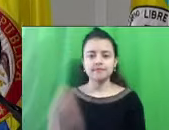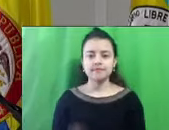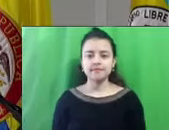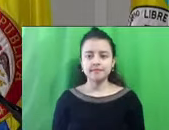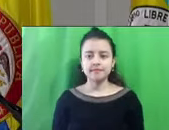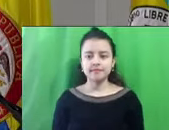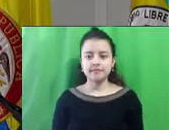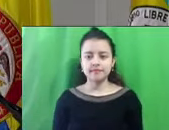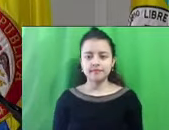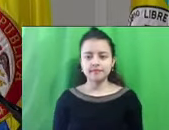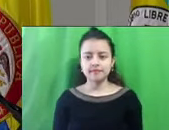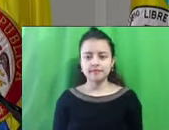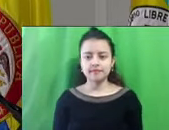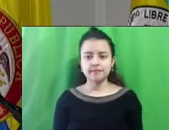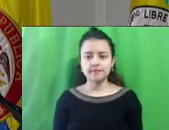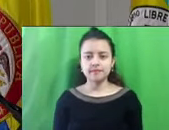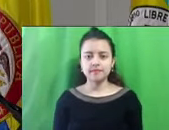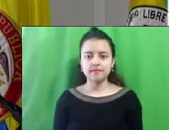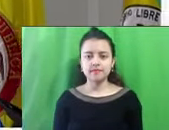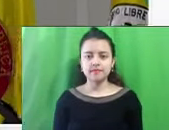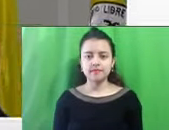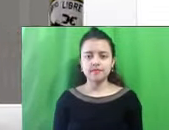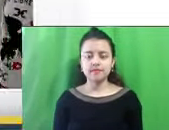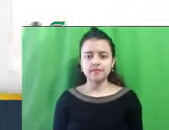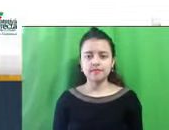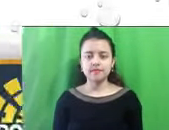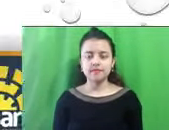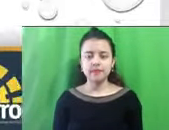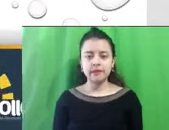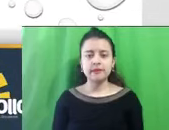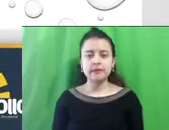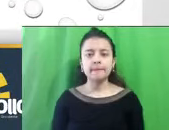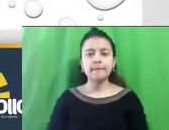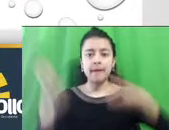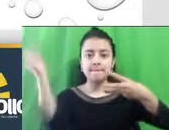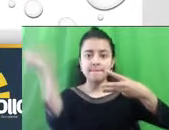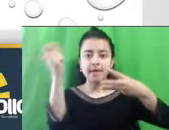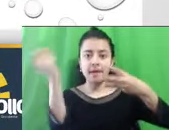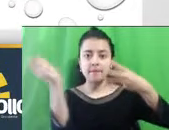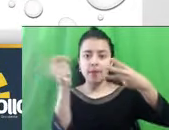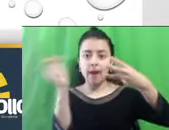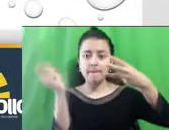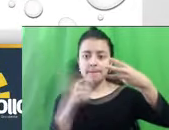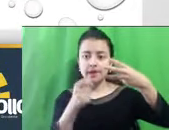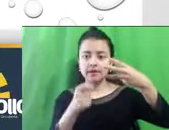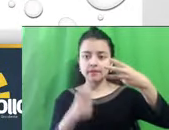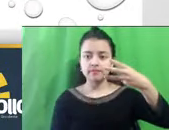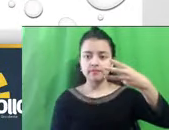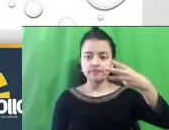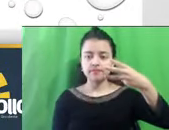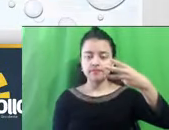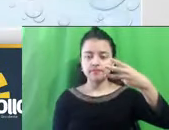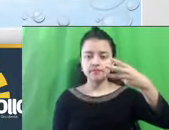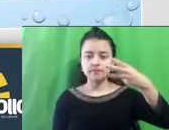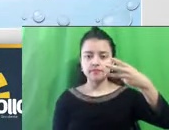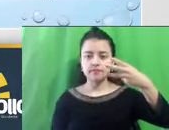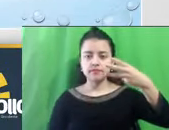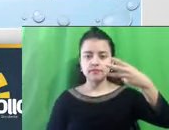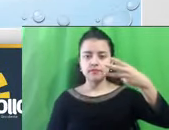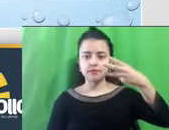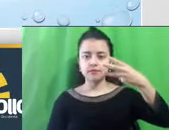Me voy a enfocar en tres temas especialmente que se han realizado desde el año 2020-2021. Nombro